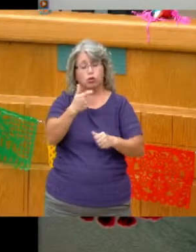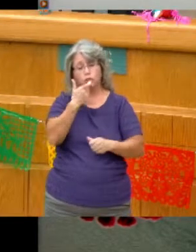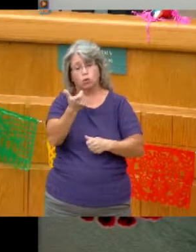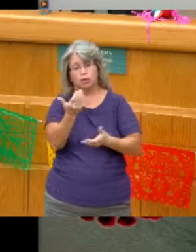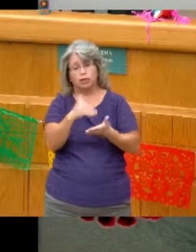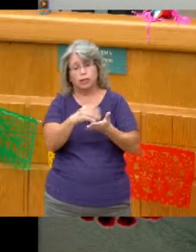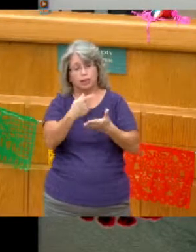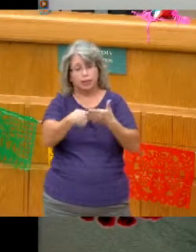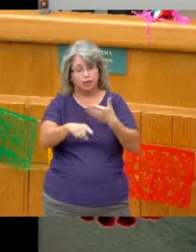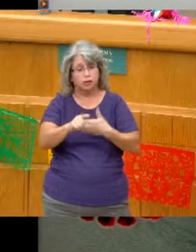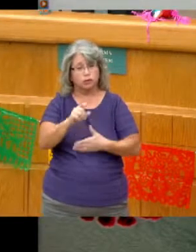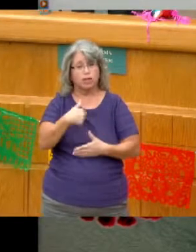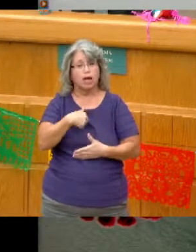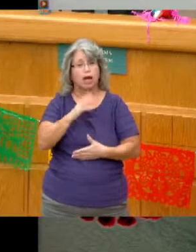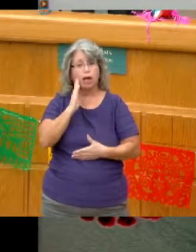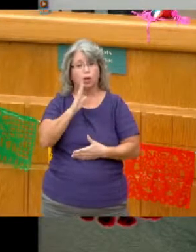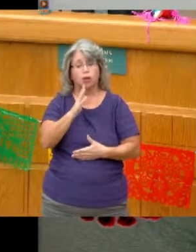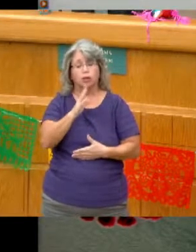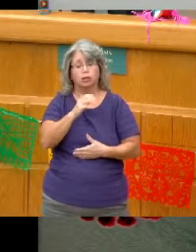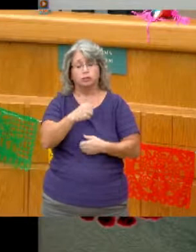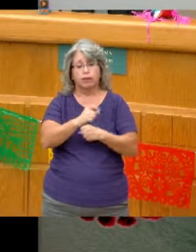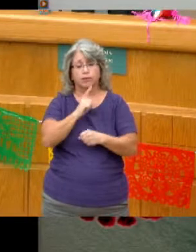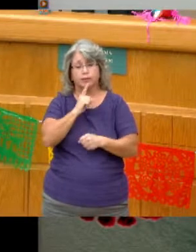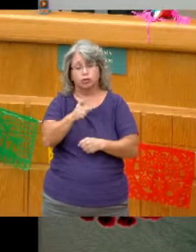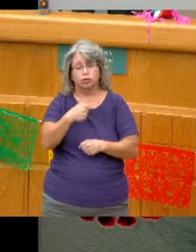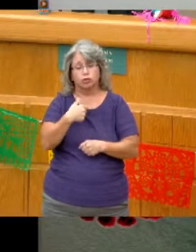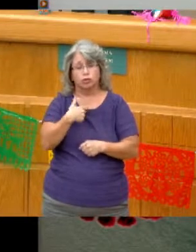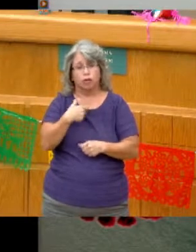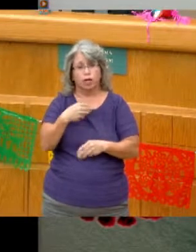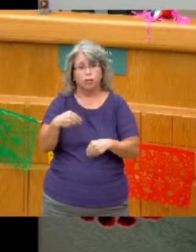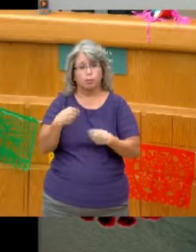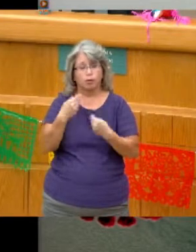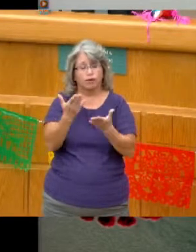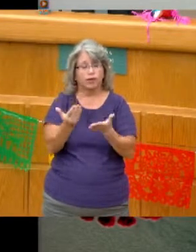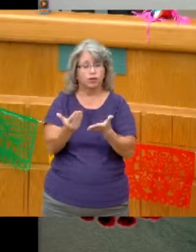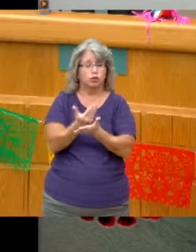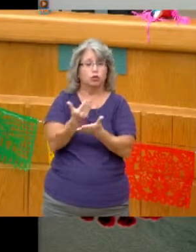sure to bring you a new view of the